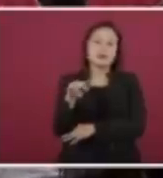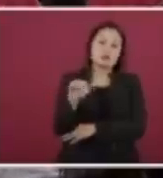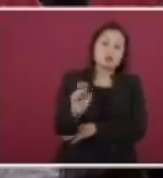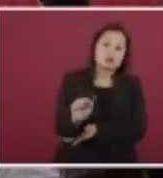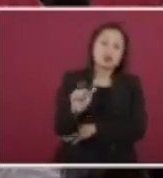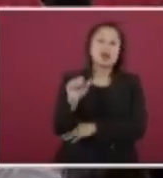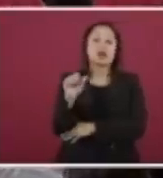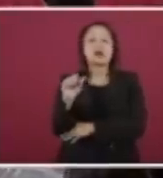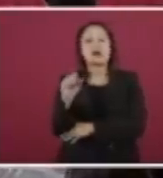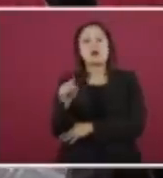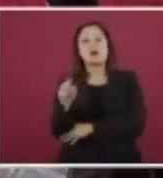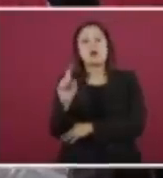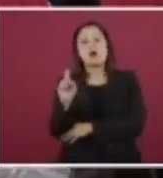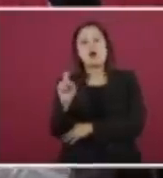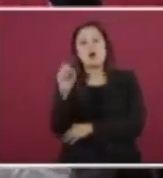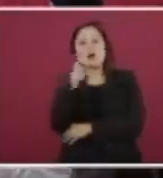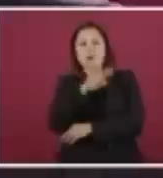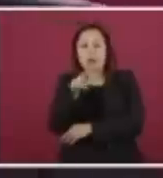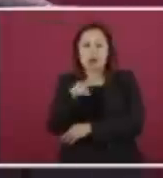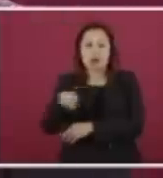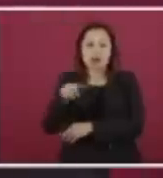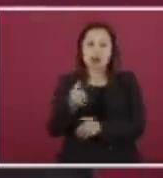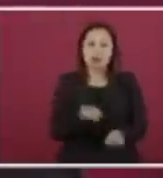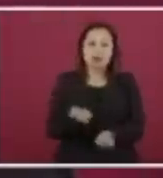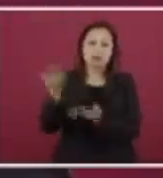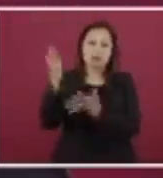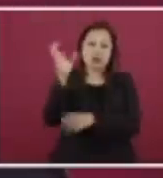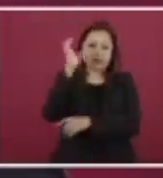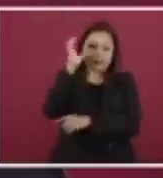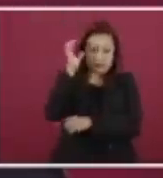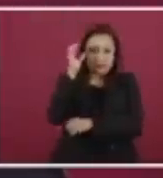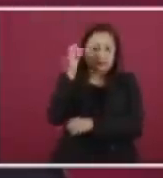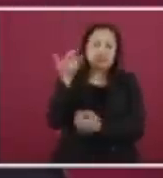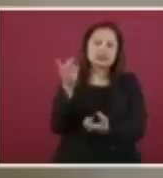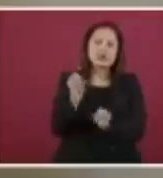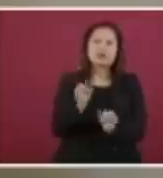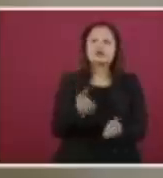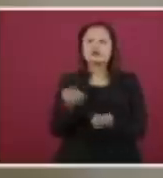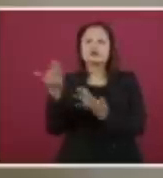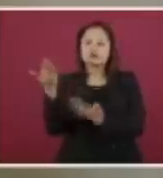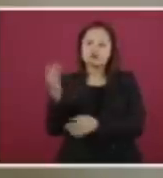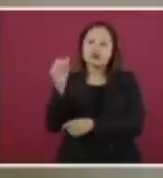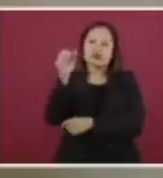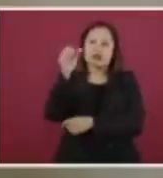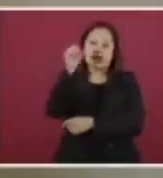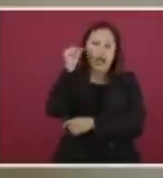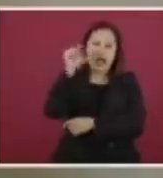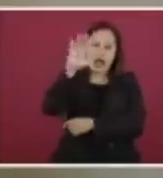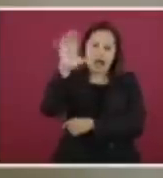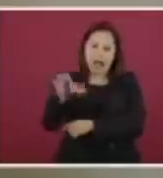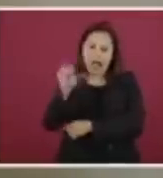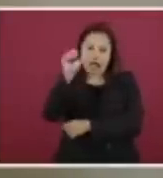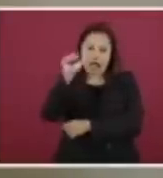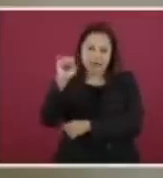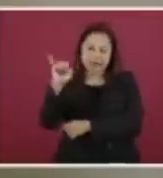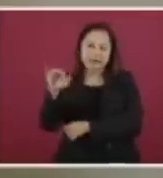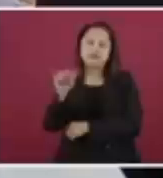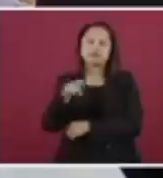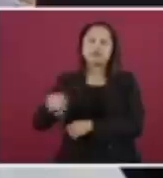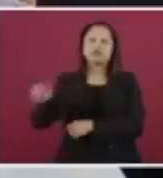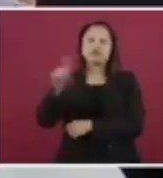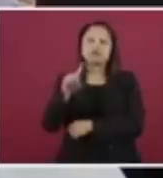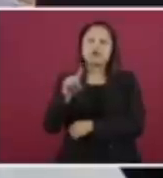conocemos nosotros, que se exporta a China particularmente y al sureste asiático. Hay una serie de restricciones aplicadas